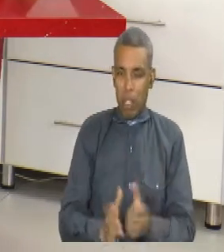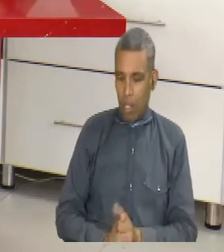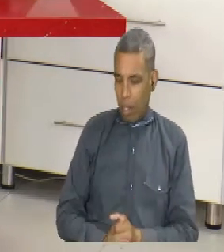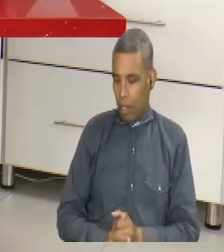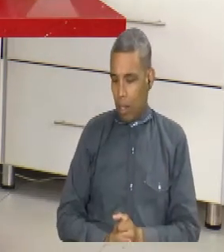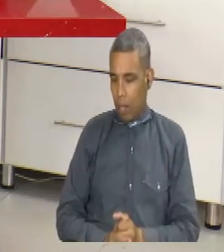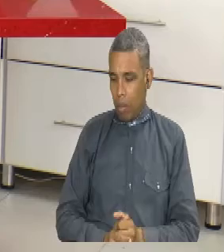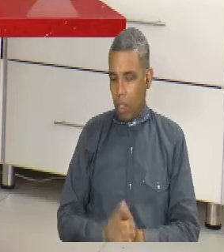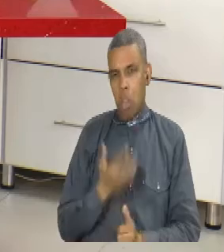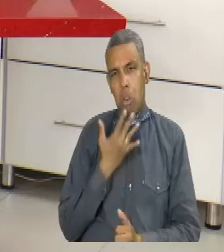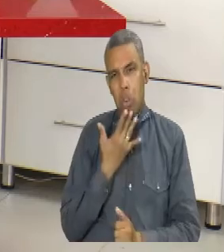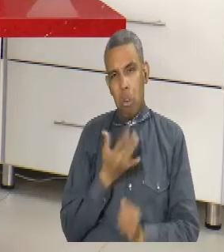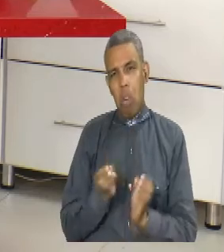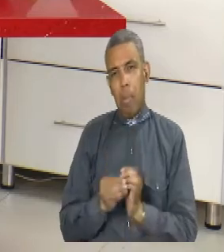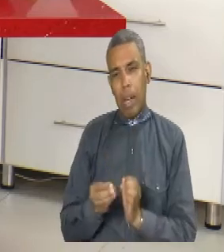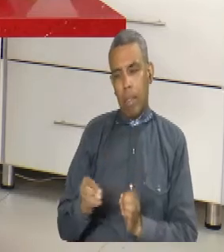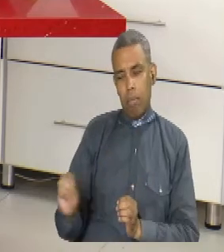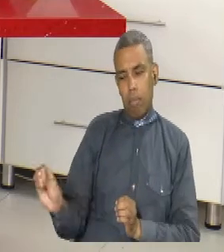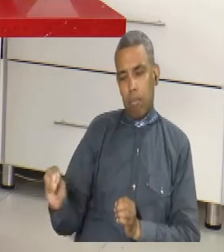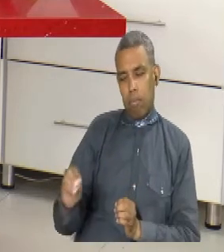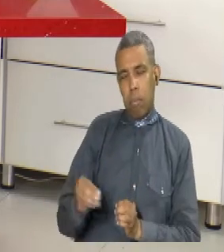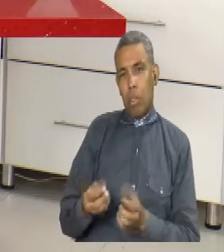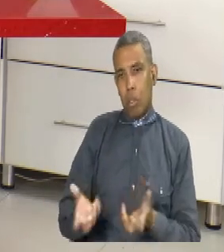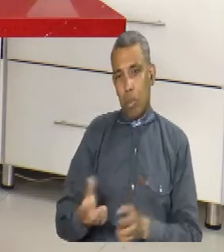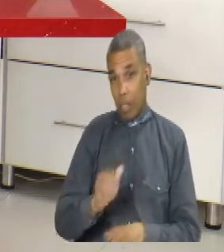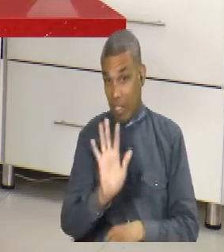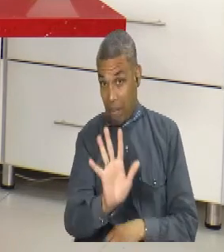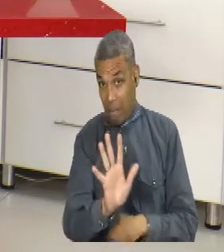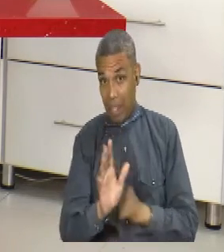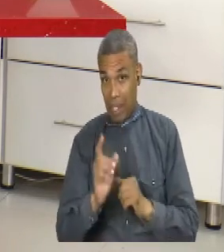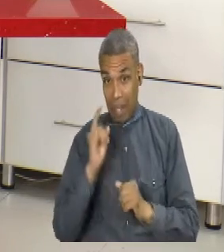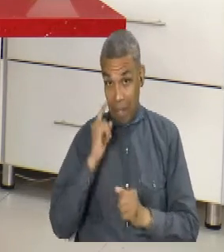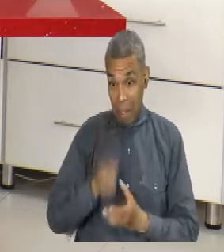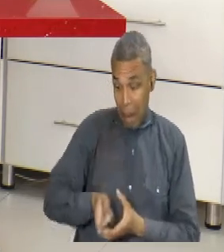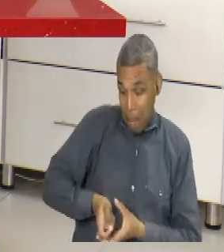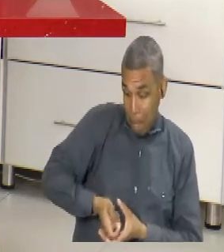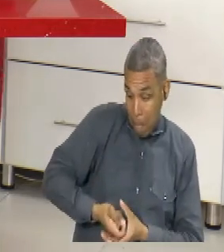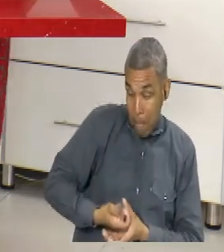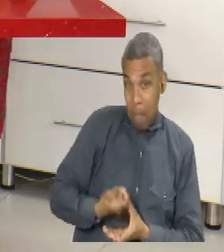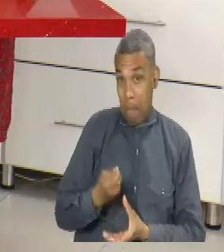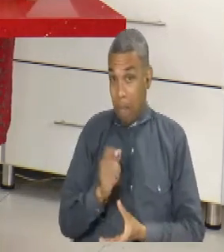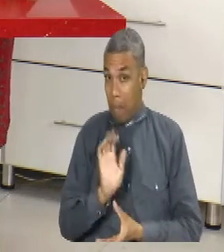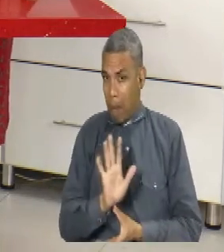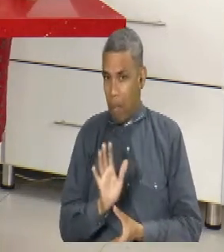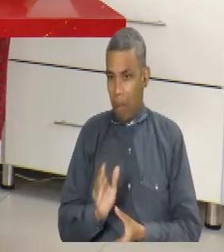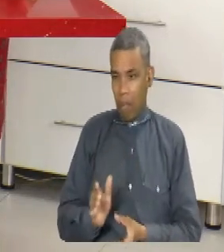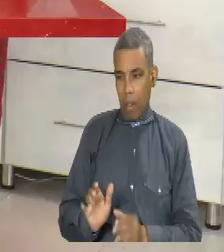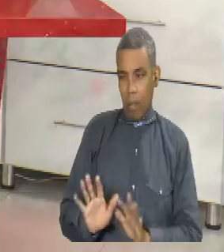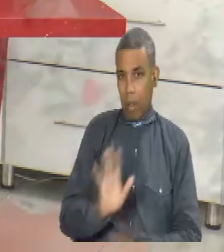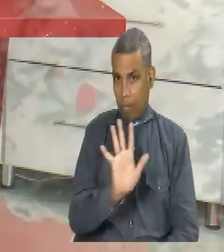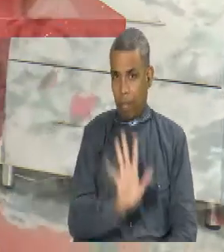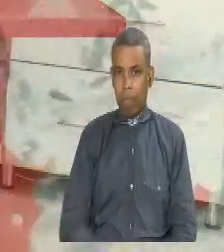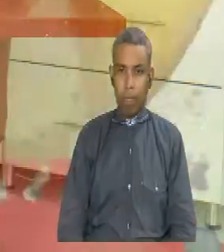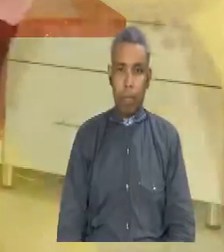pausa comercial y volvemos ya para ver si nuestras papas están y montamos nuestra receta.